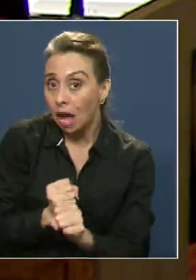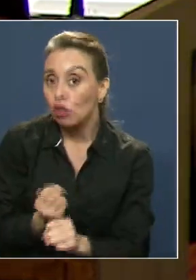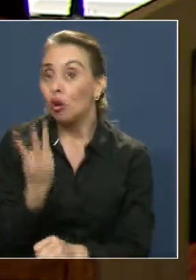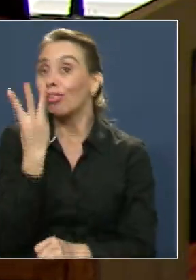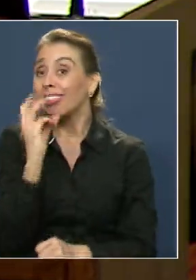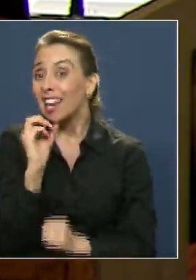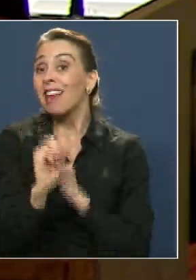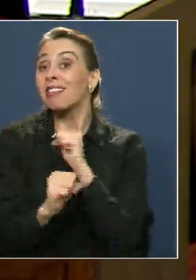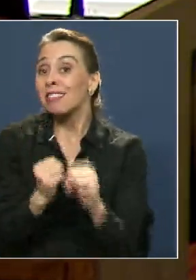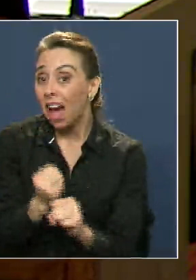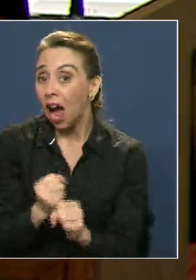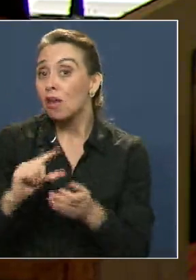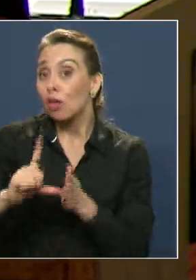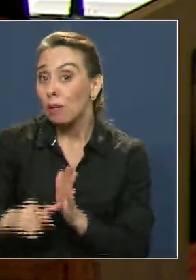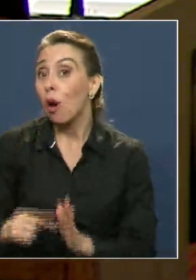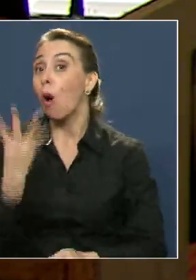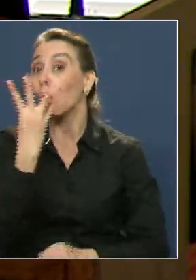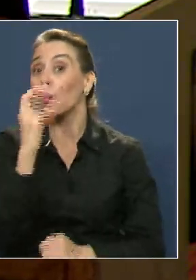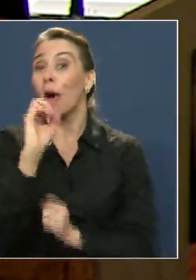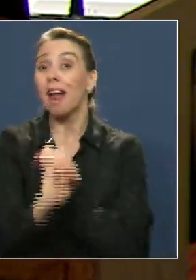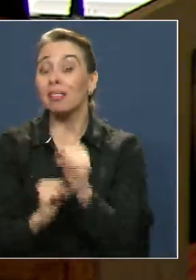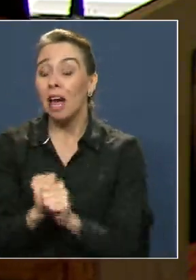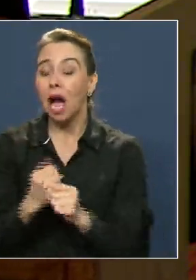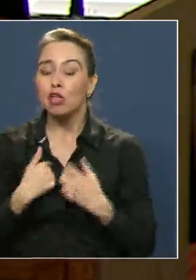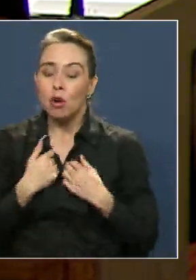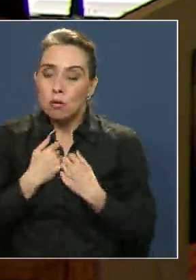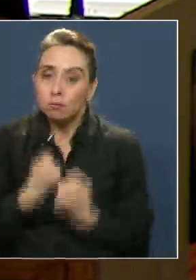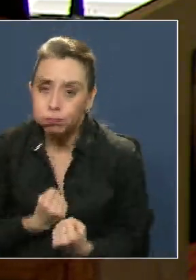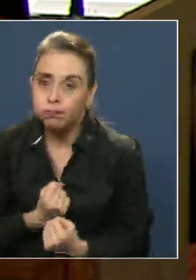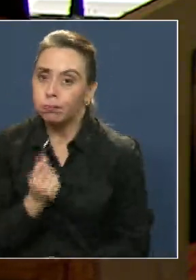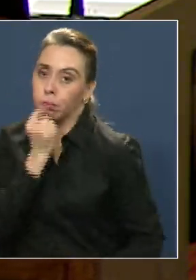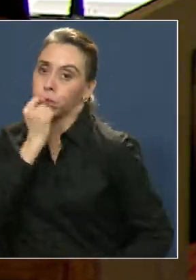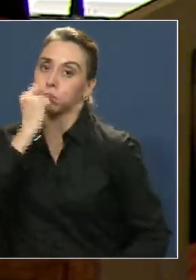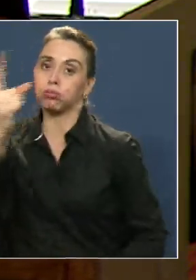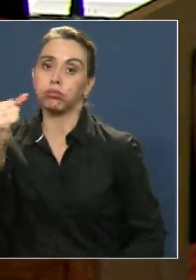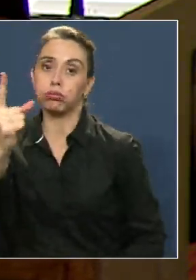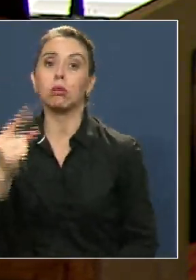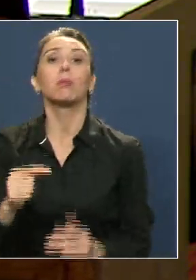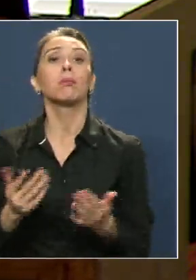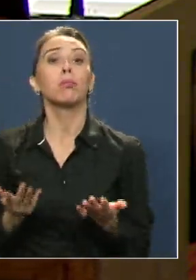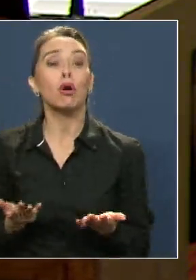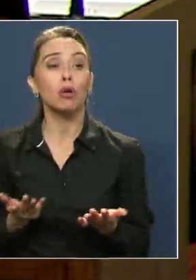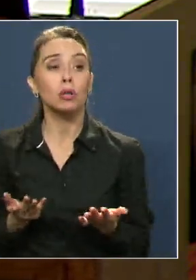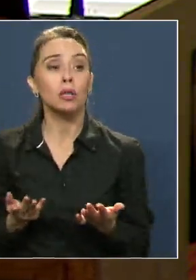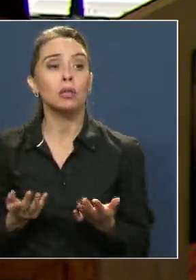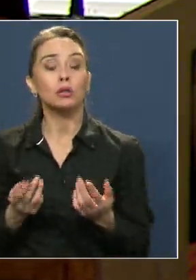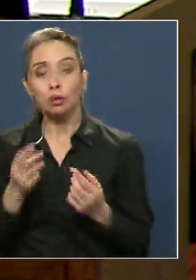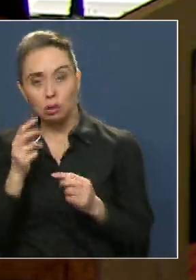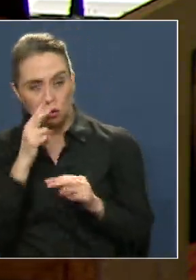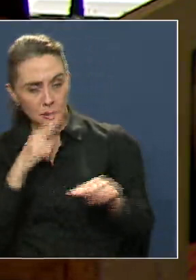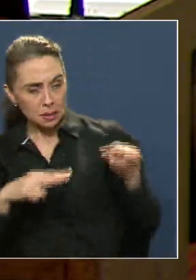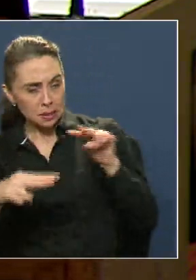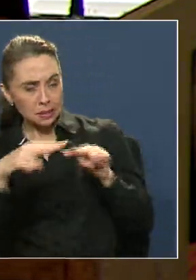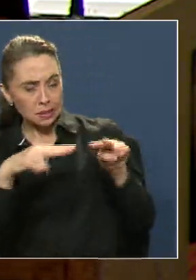denunciar. Y esto, obviamente, lleva como consecuencia en que, al analizar esta situación, al entender